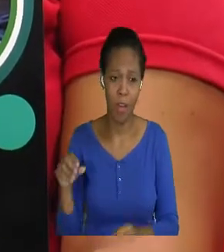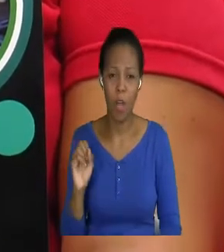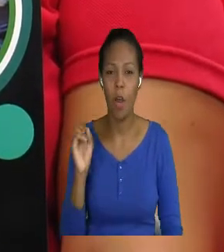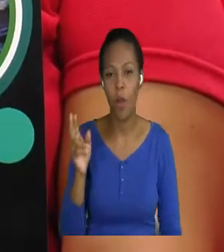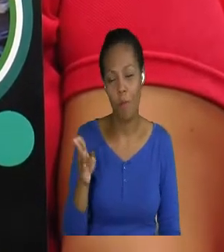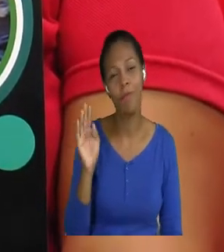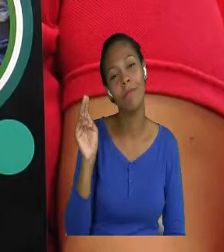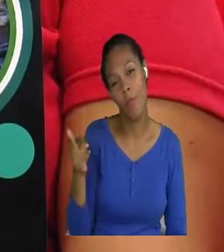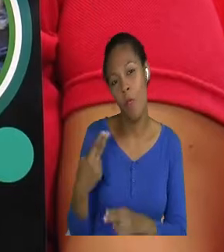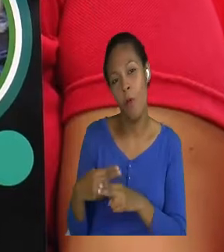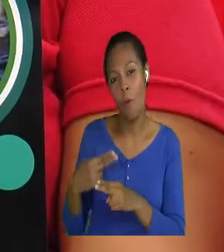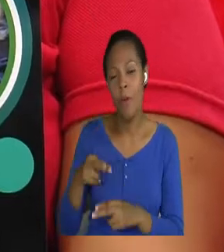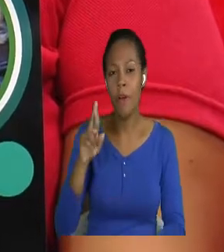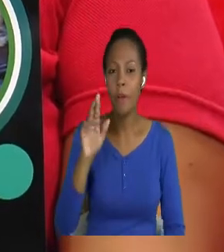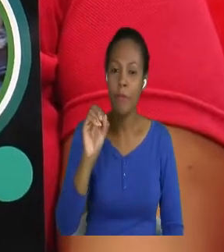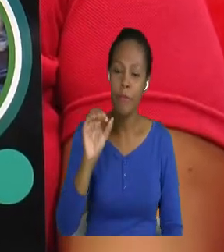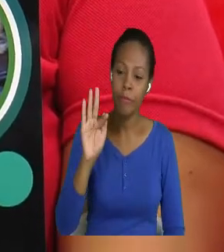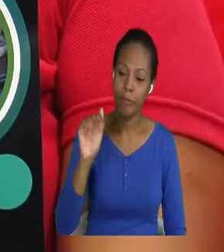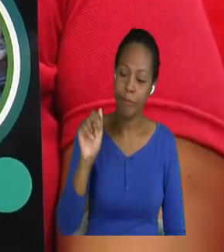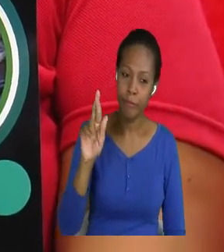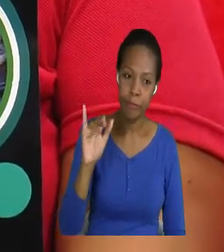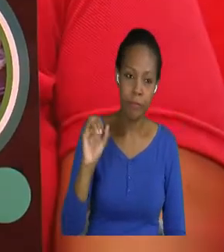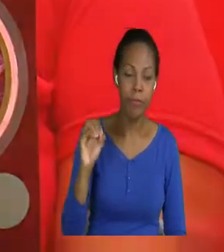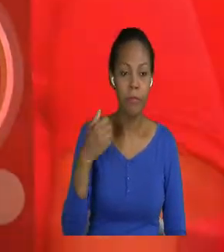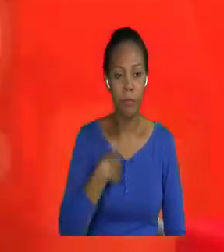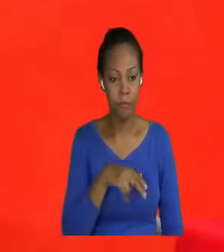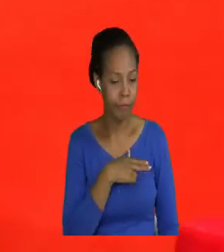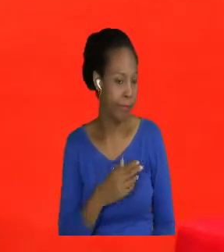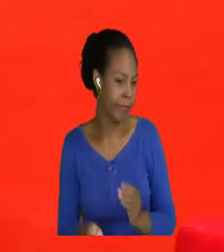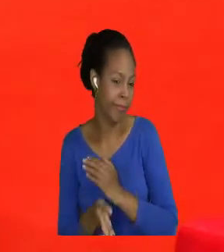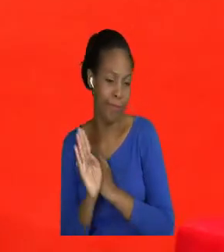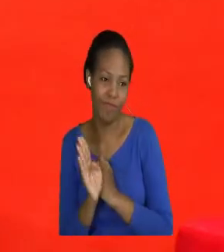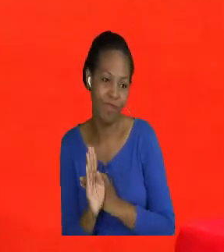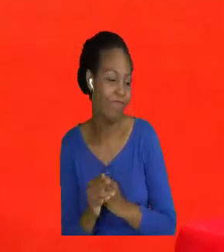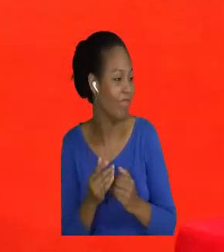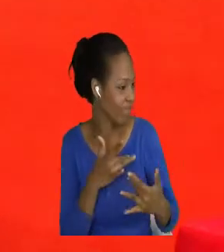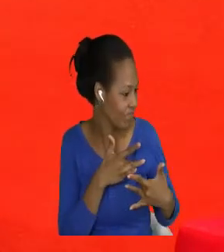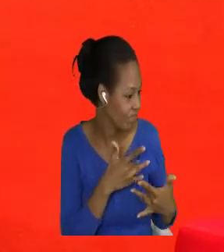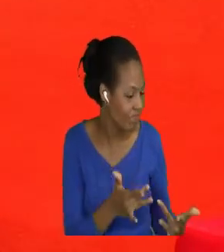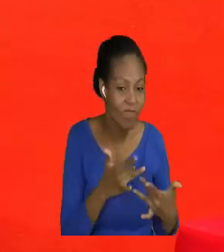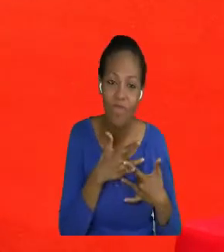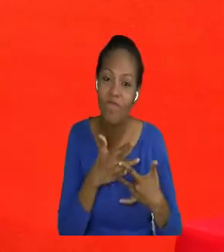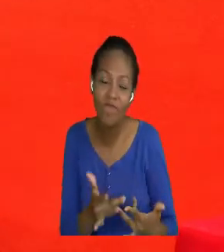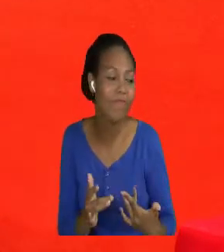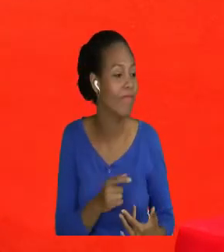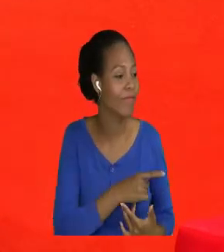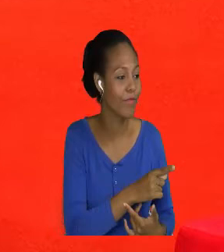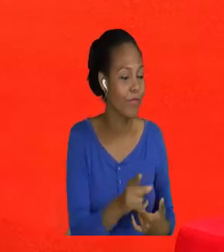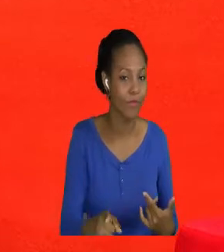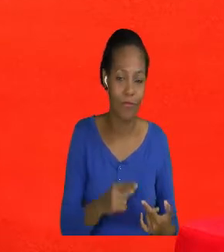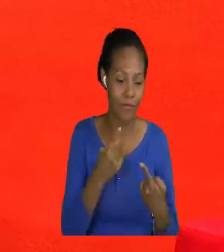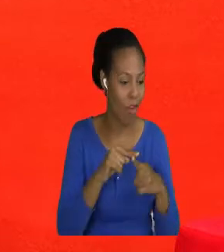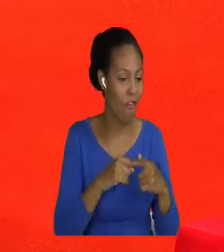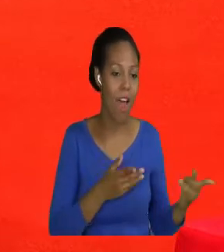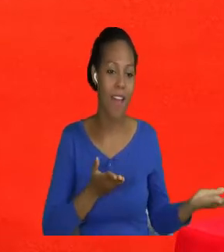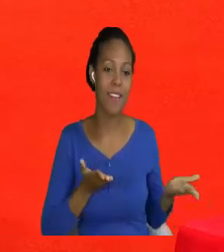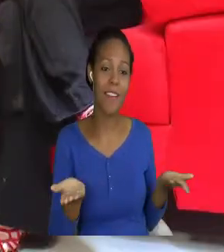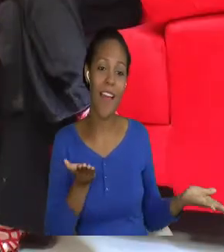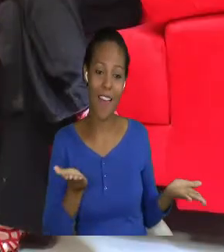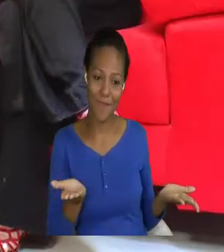obras. Entonces continuamos con esas amistad y servicio y haciendo esas obras de beneficio social para la